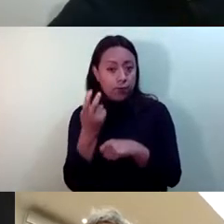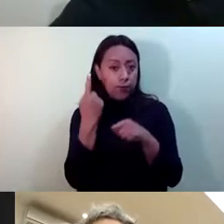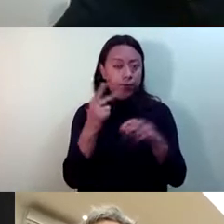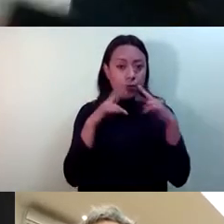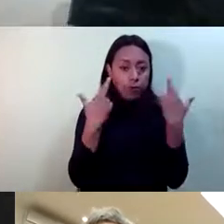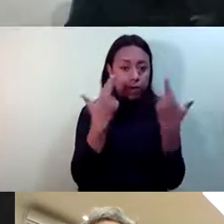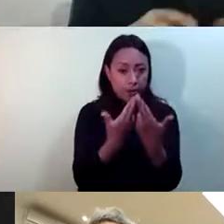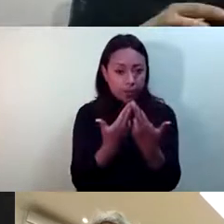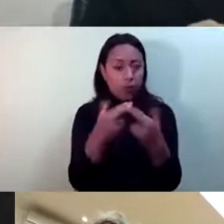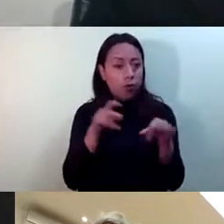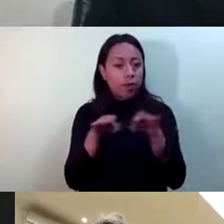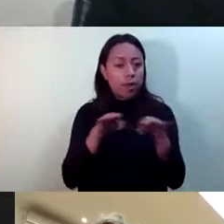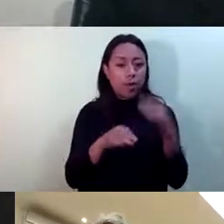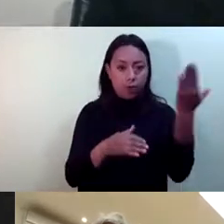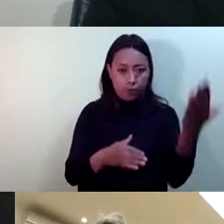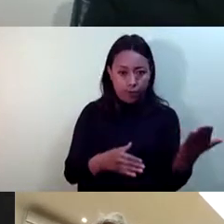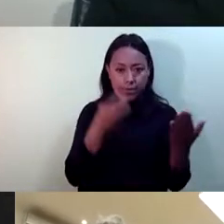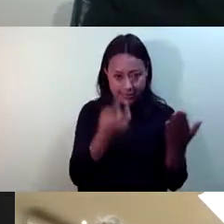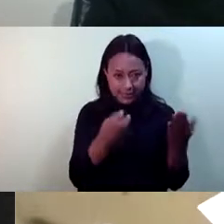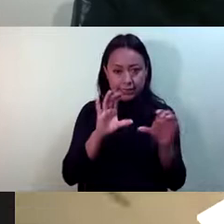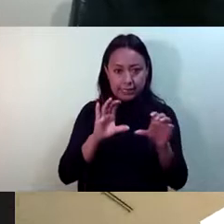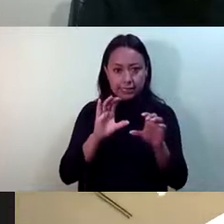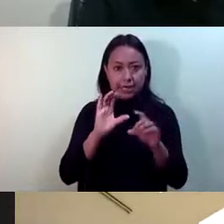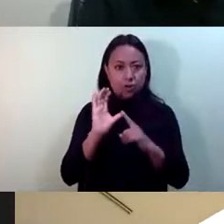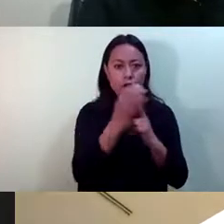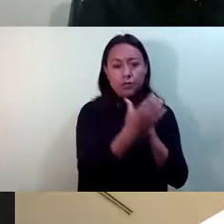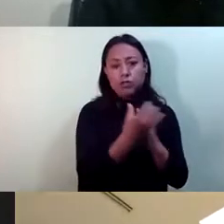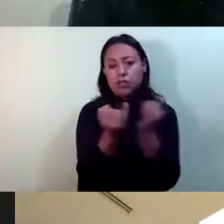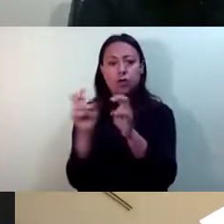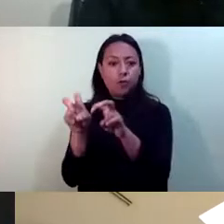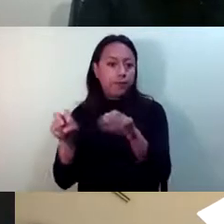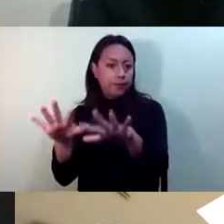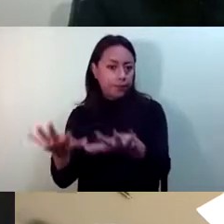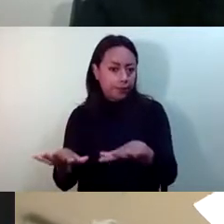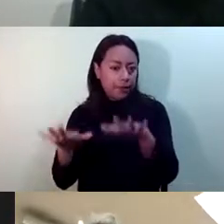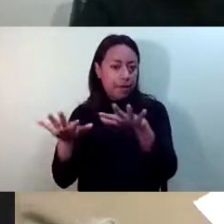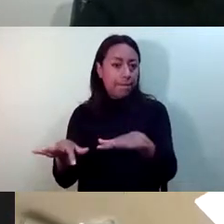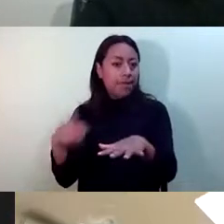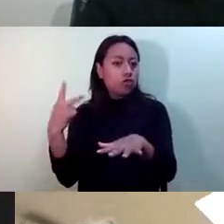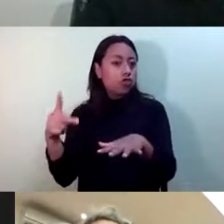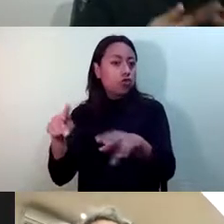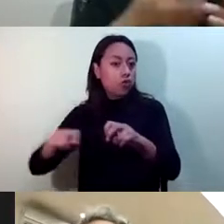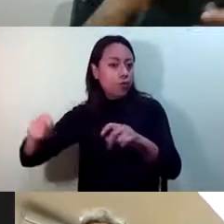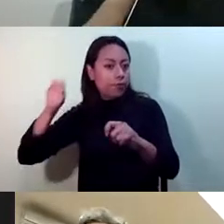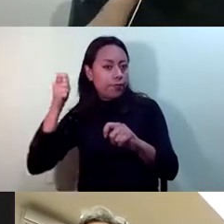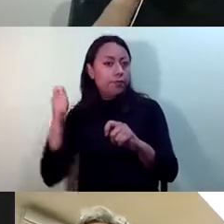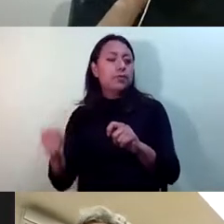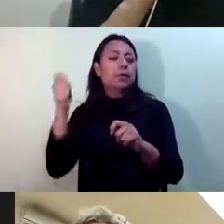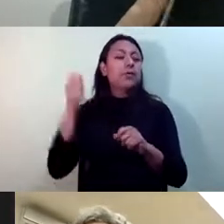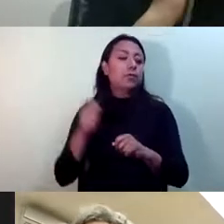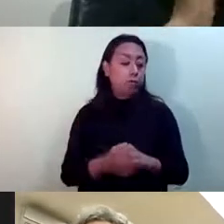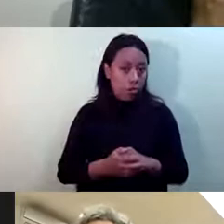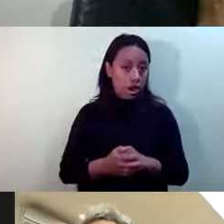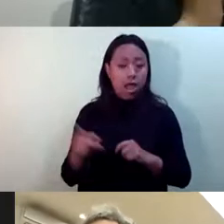esta comisión y el pleno del tribunal, si usted tuvo alguna comunicación institucional con el pleno